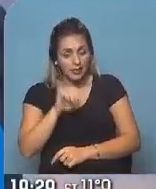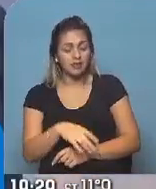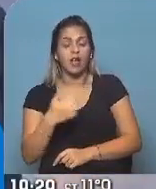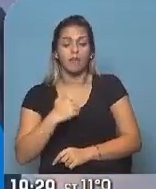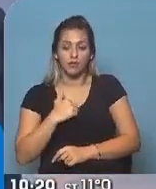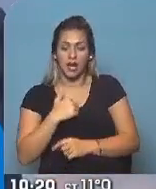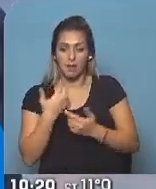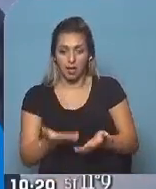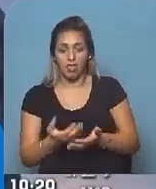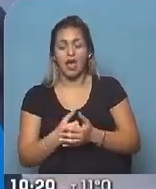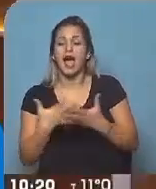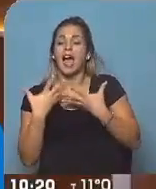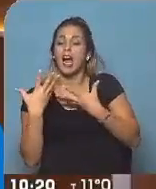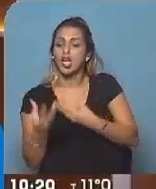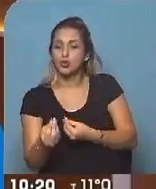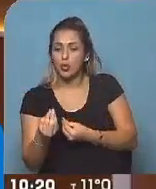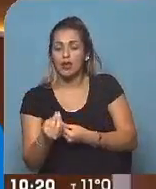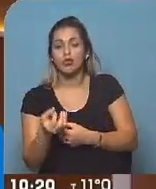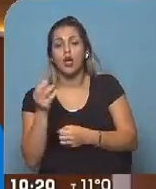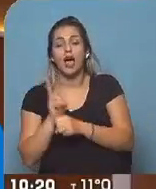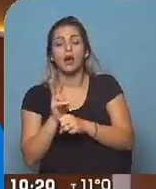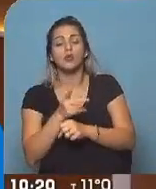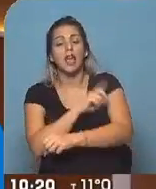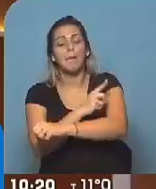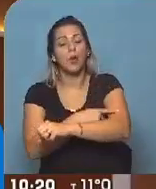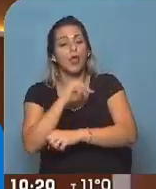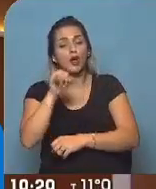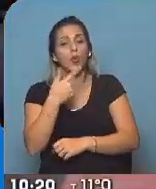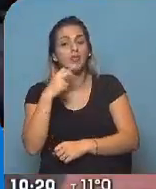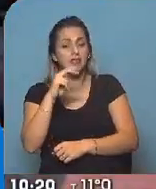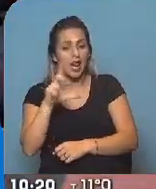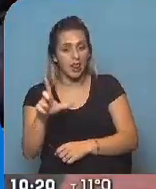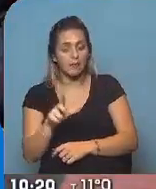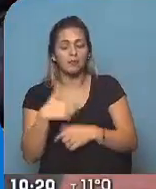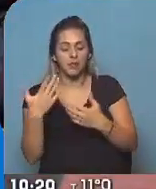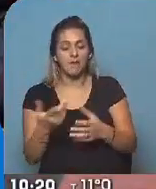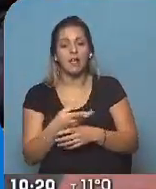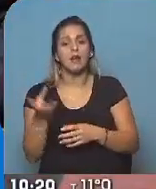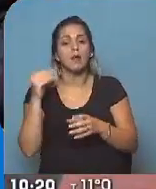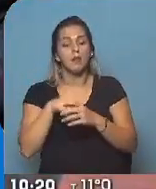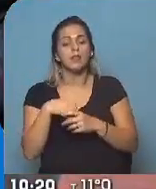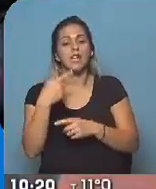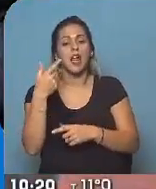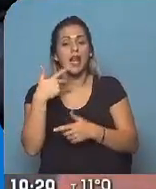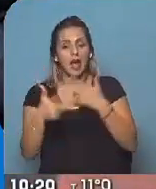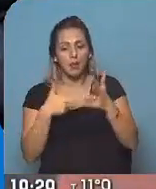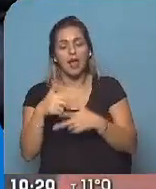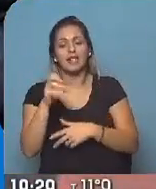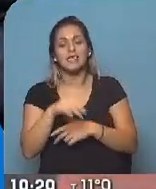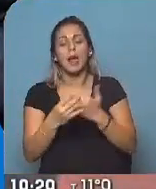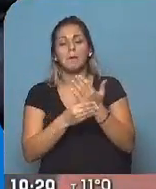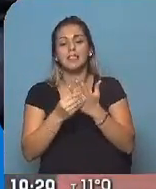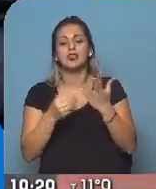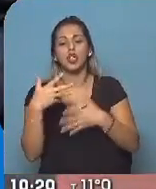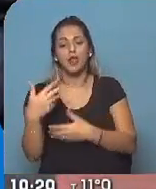Armadas ayudando prácticamente a la justicia, al Poder Judicial. Bien, vamos a incorporar a la conversación nada más y nada menos que al ministro de